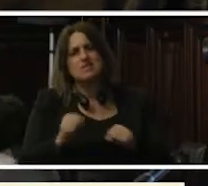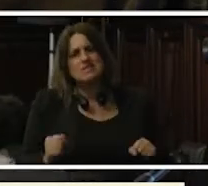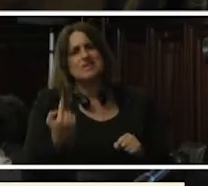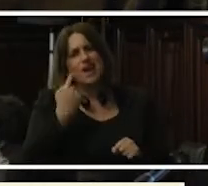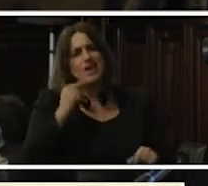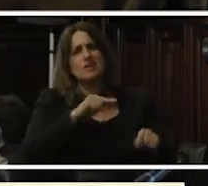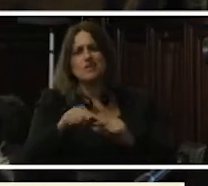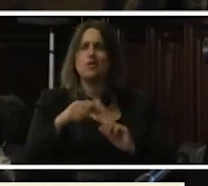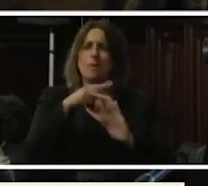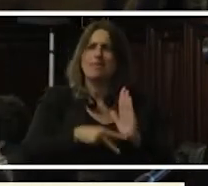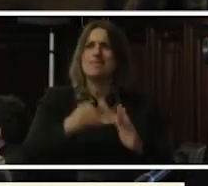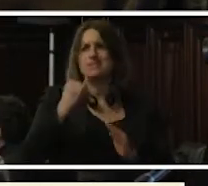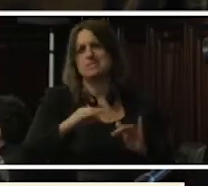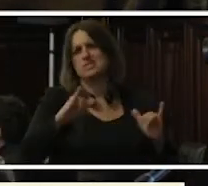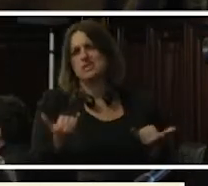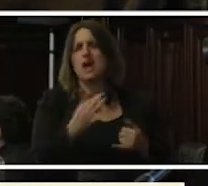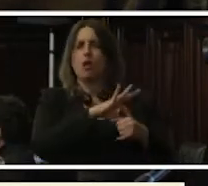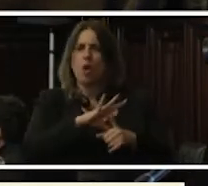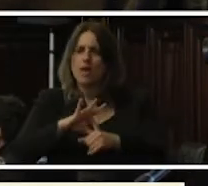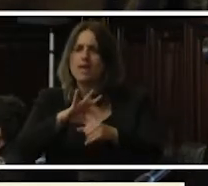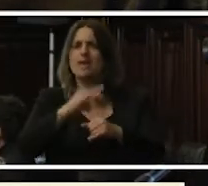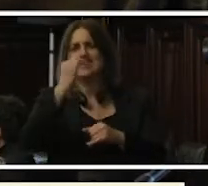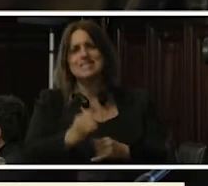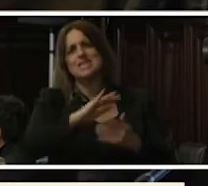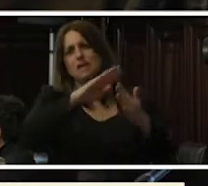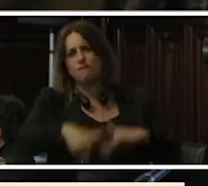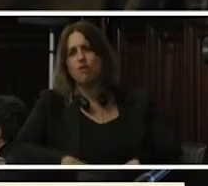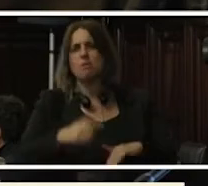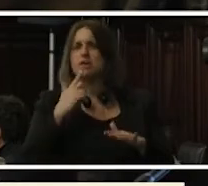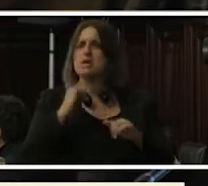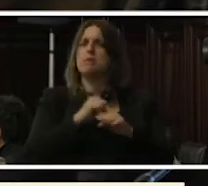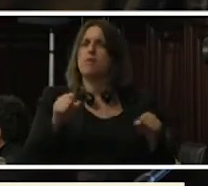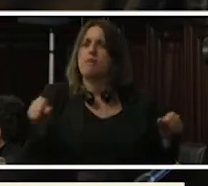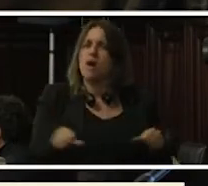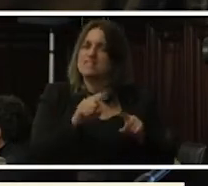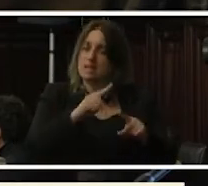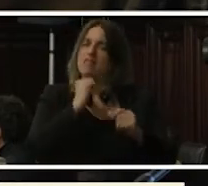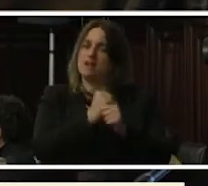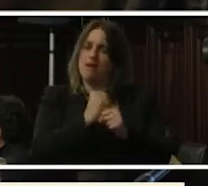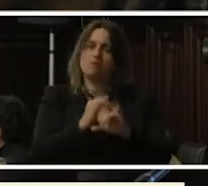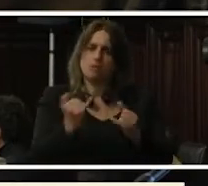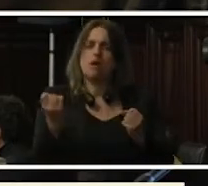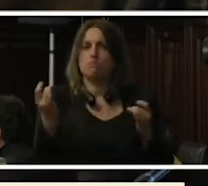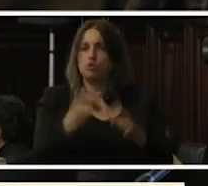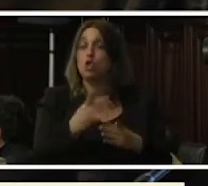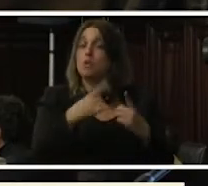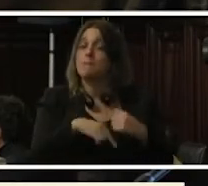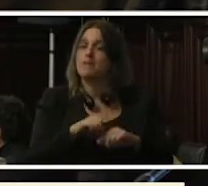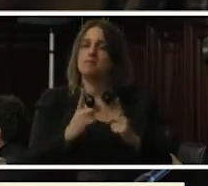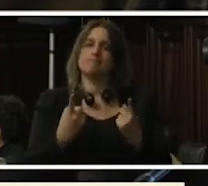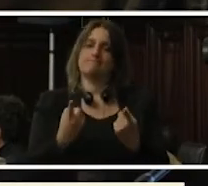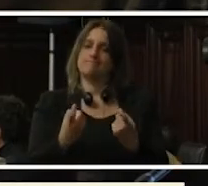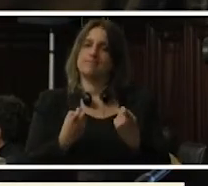directrices, tenemos las guías, las formas como podemos hacer este trabajo, pero creo que hay